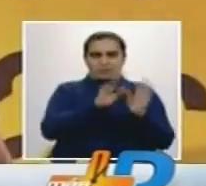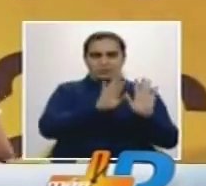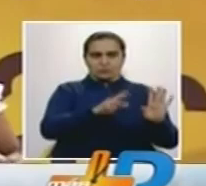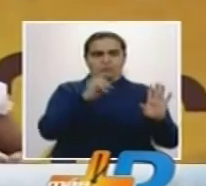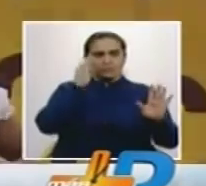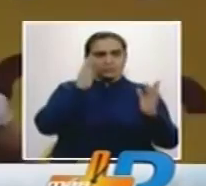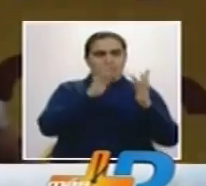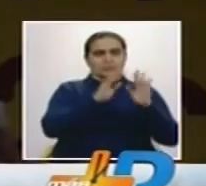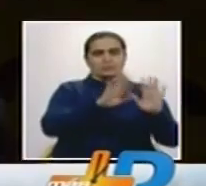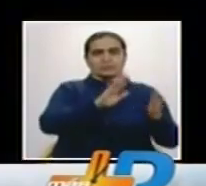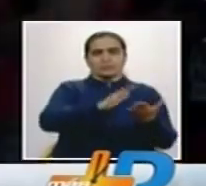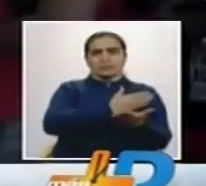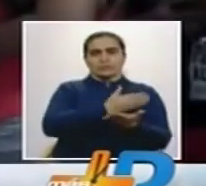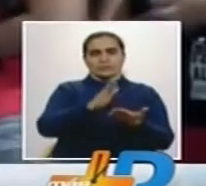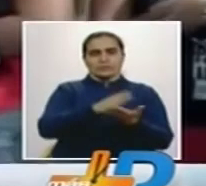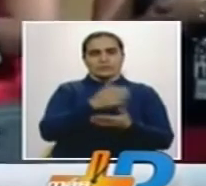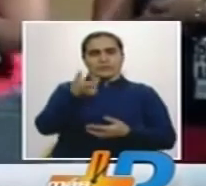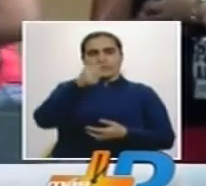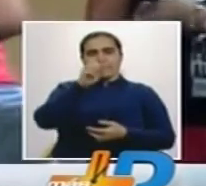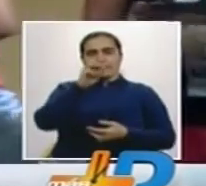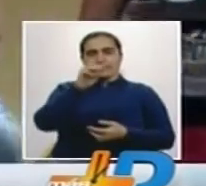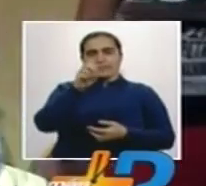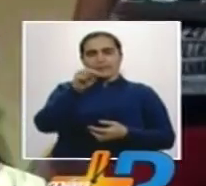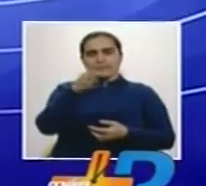la visión del maestro Germán Patiño.